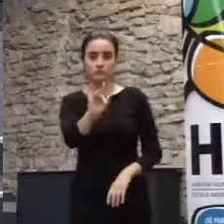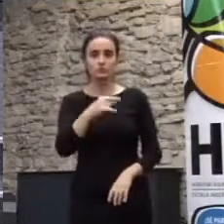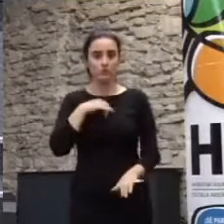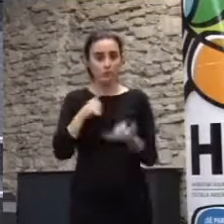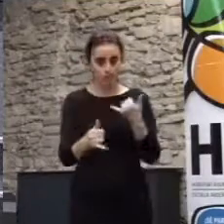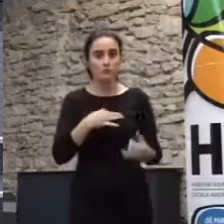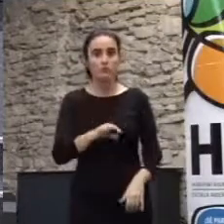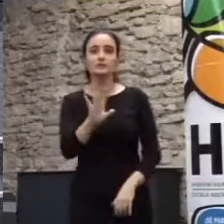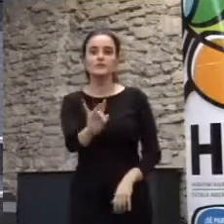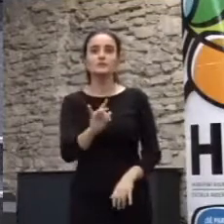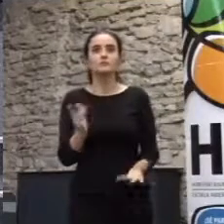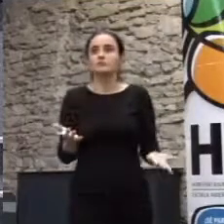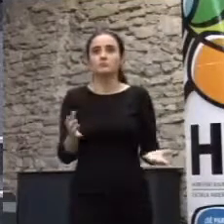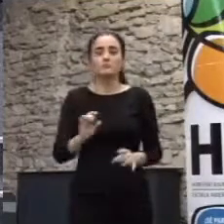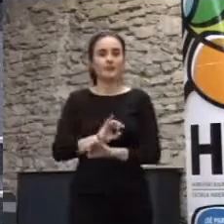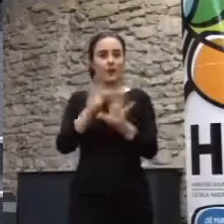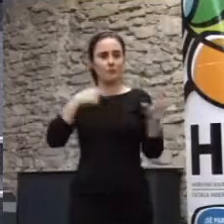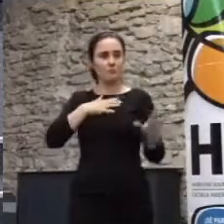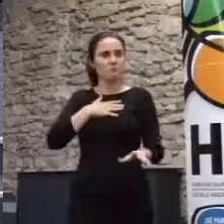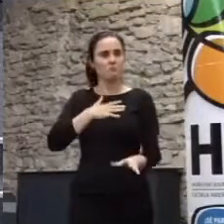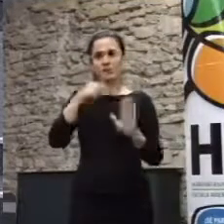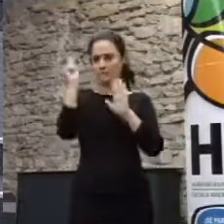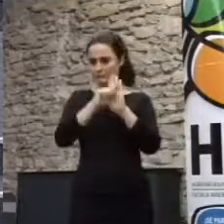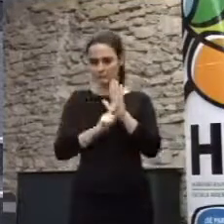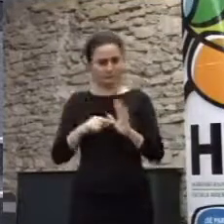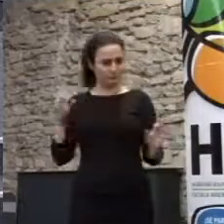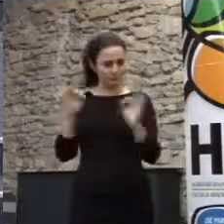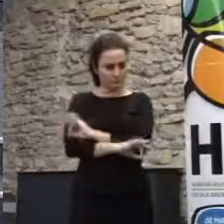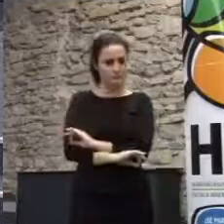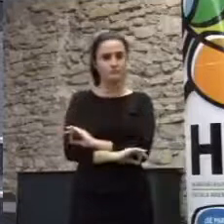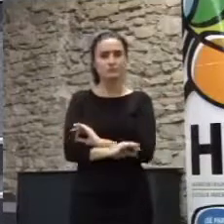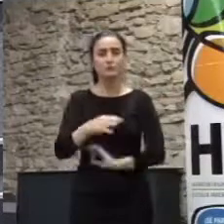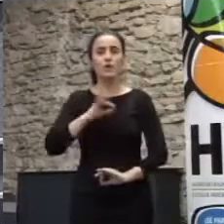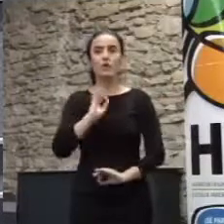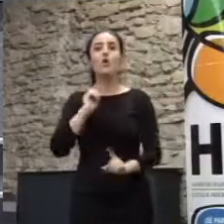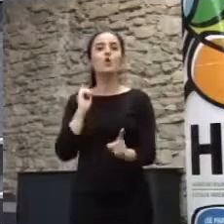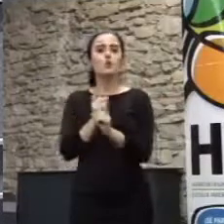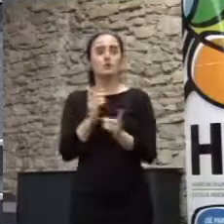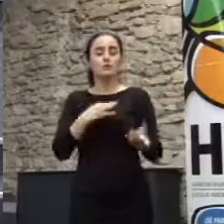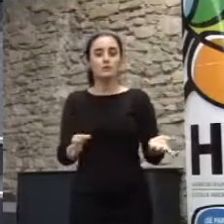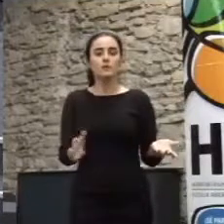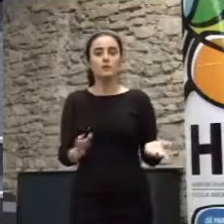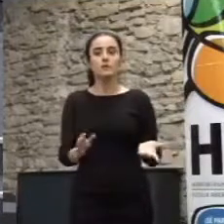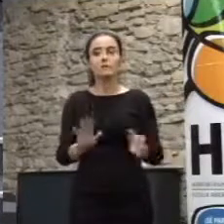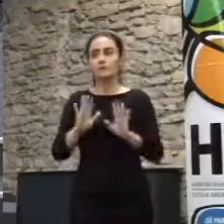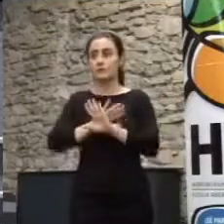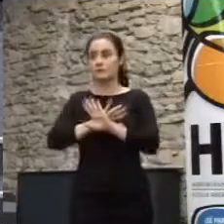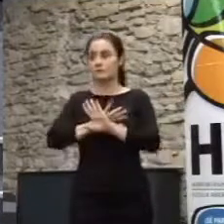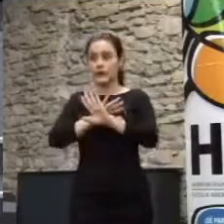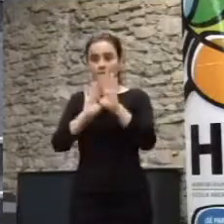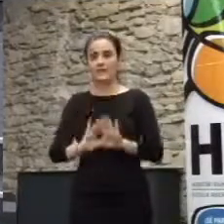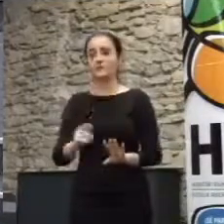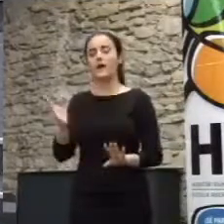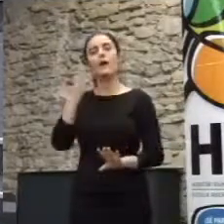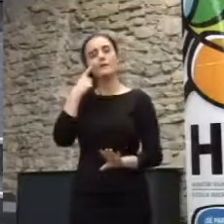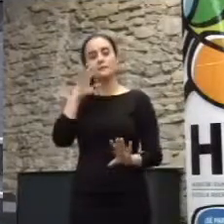claramente, puedo equivocar totalmente de criterio, o puedo estar en mi contra, ¿no? Digamos. Opinar lo contrario. Pero no nos